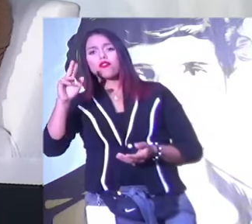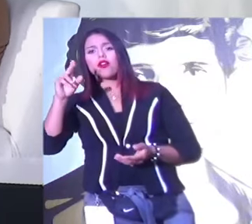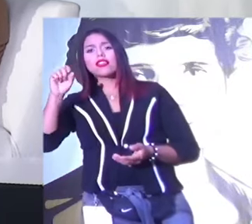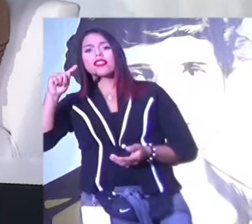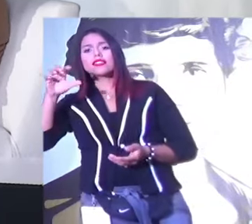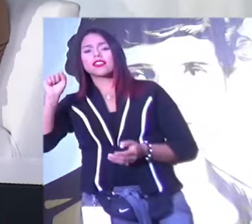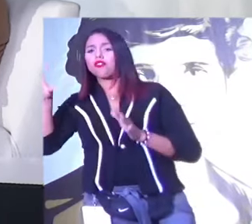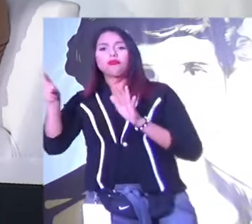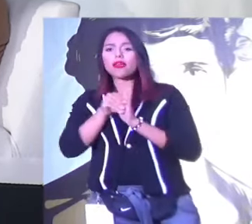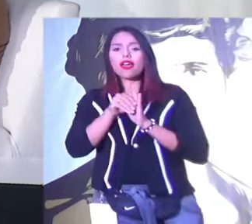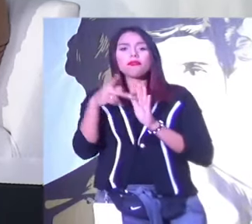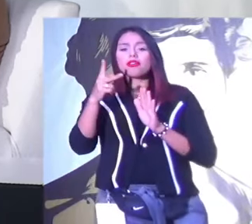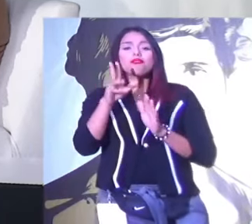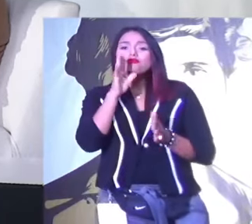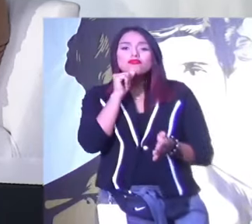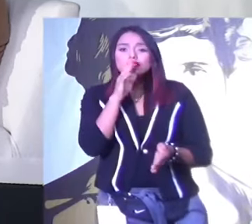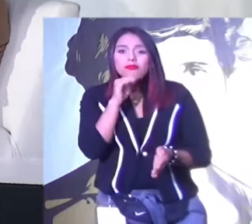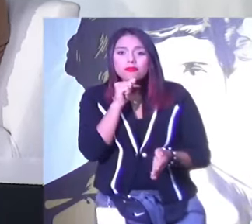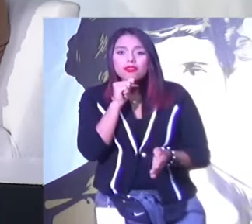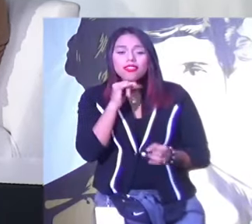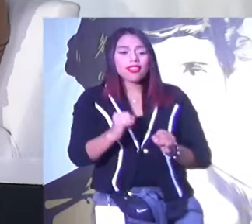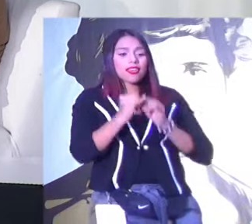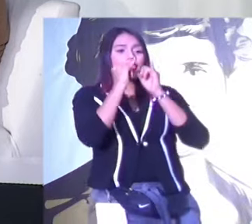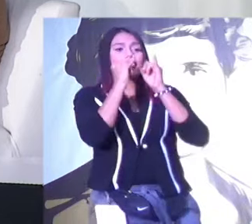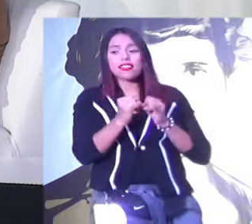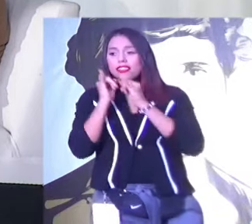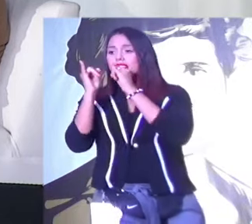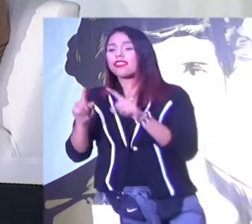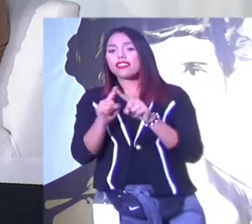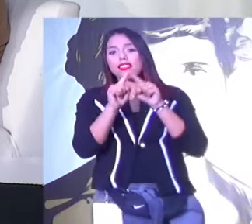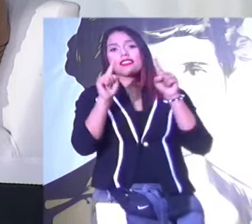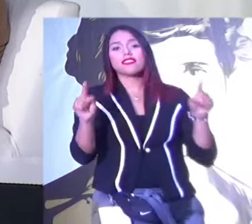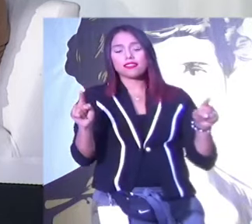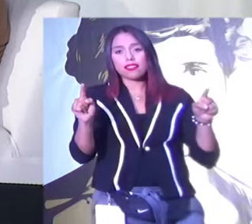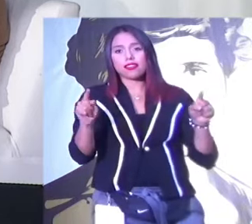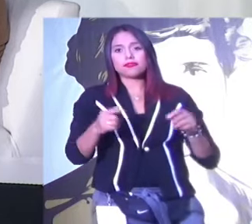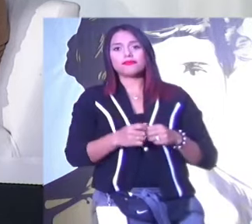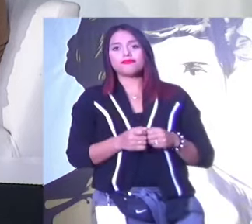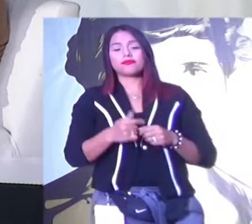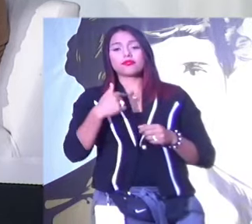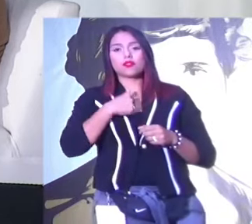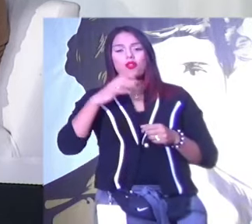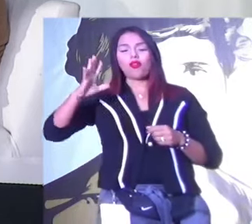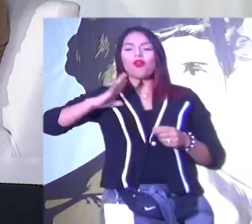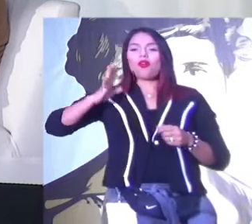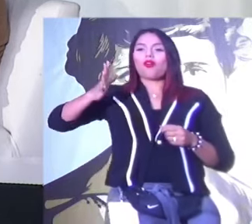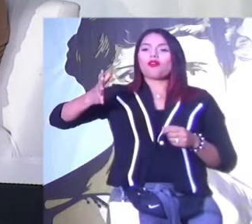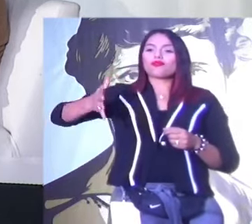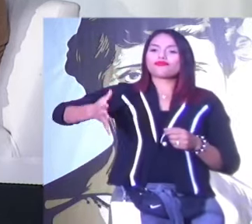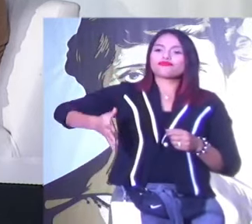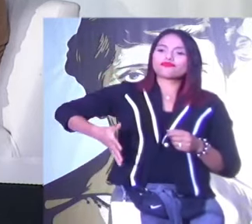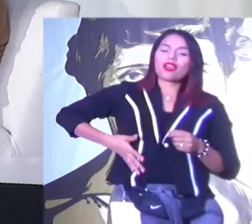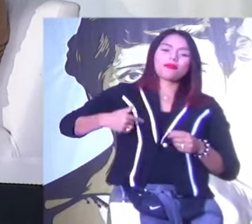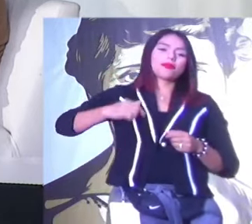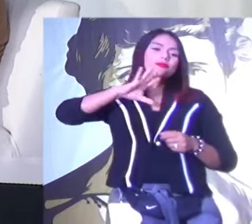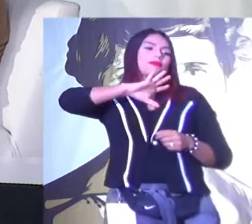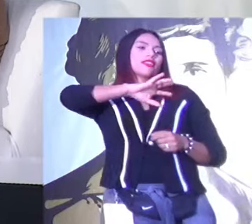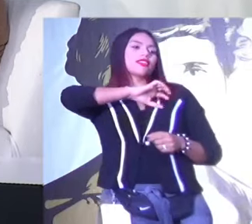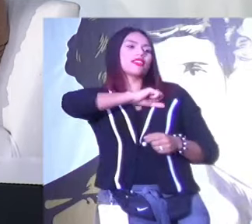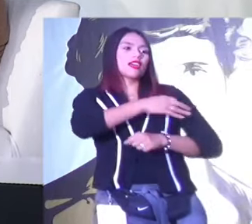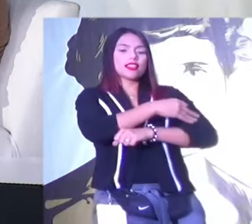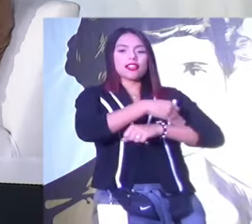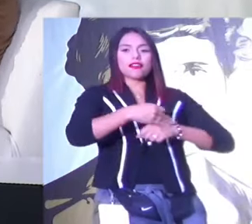¿no? Pueden ser ellos mismos. Yo pertenezco orgullosamente a una línea de literatura, a una familia de literatura